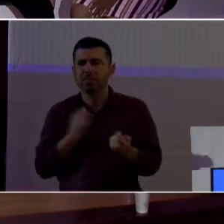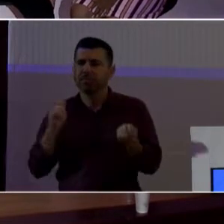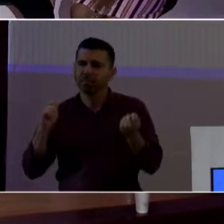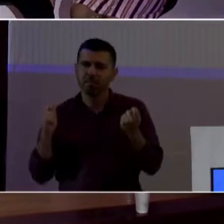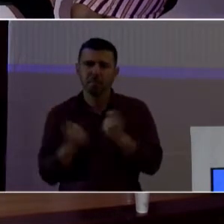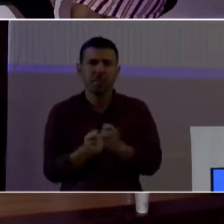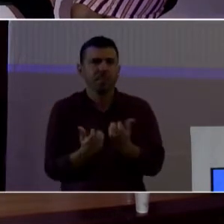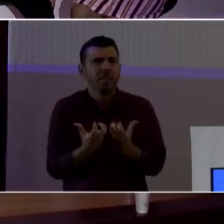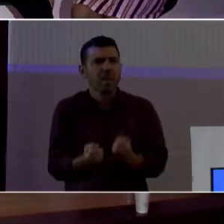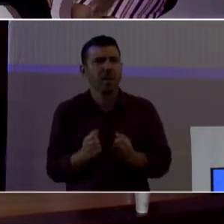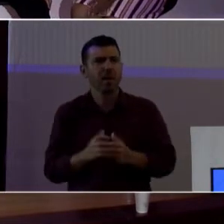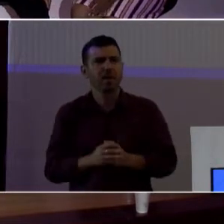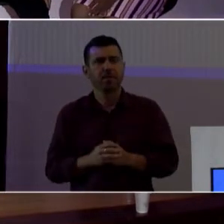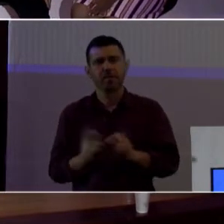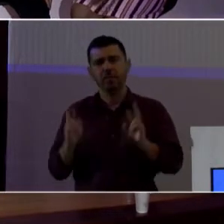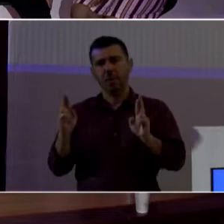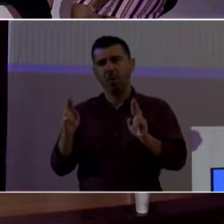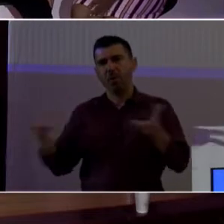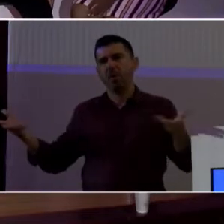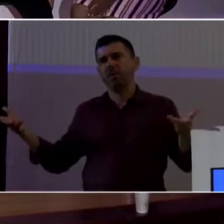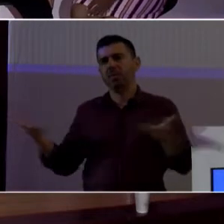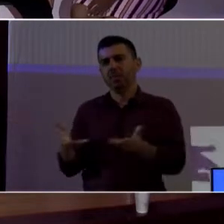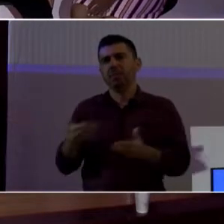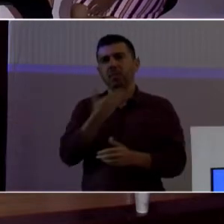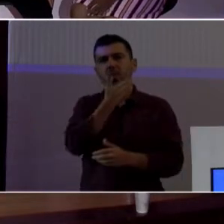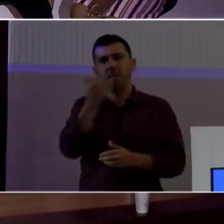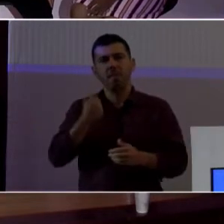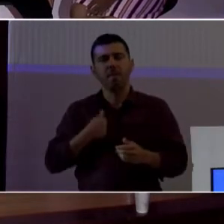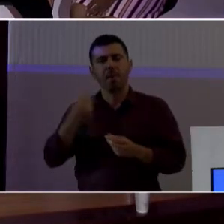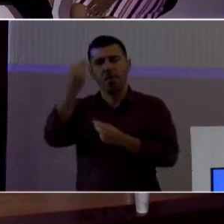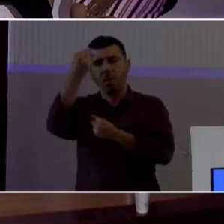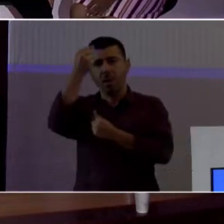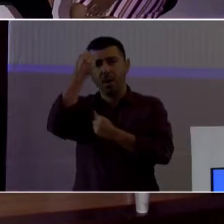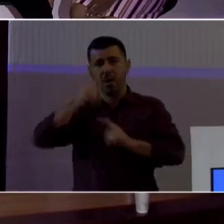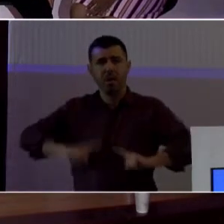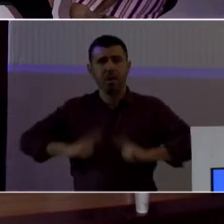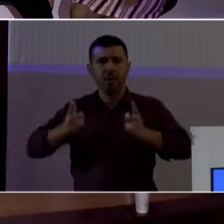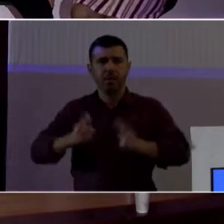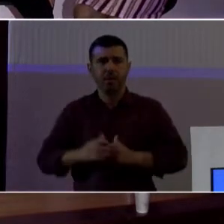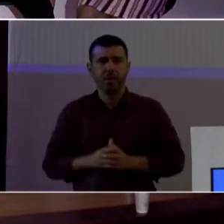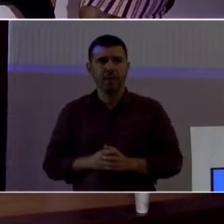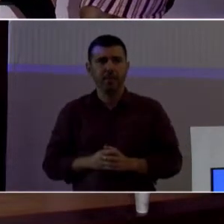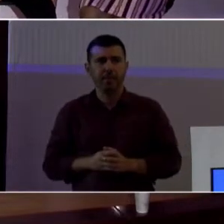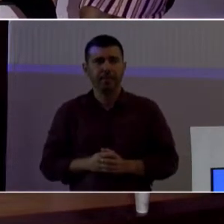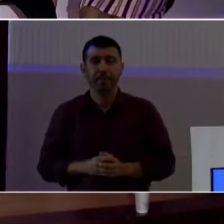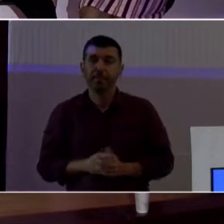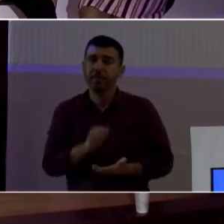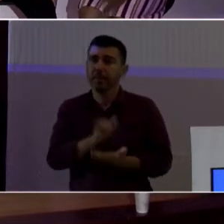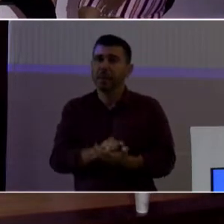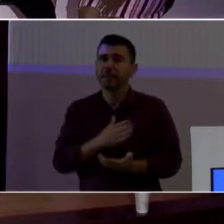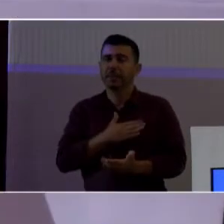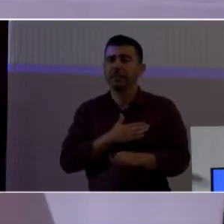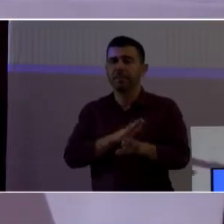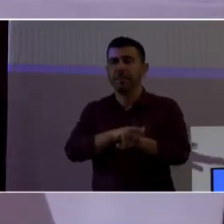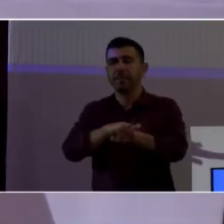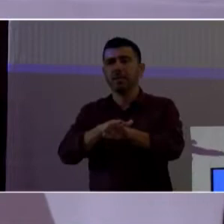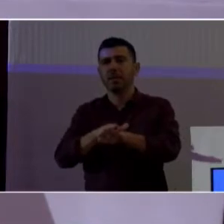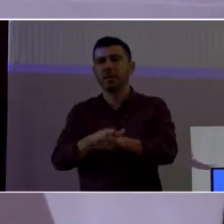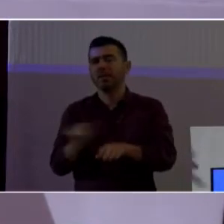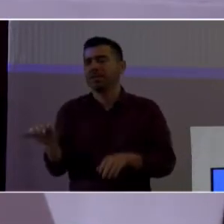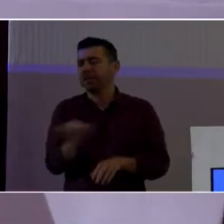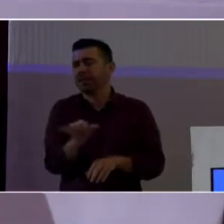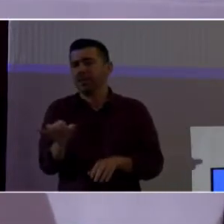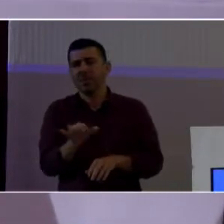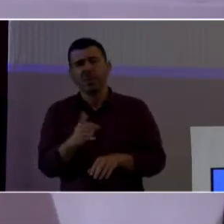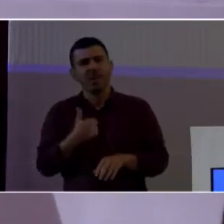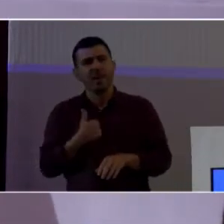vida, darle una calidad de vida mejor a sus hijos. Gracias, de verdad que sí. Y pues mi mensaje también es ese,